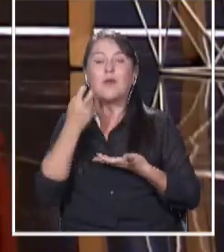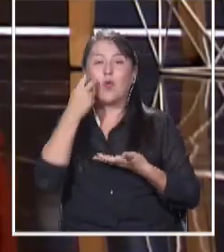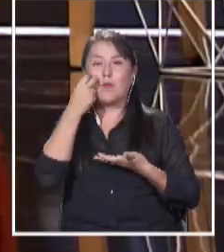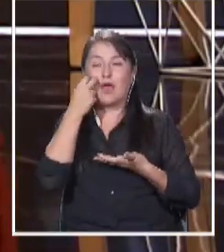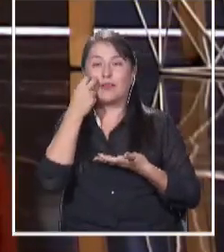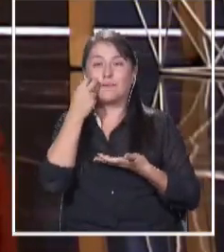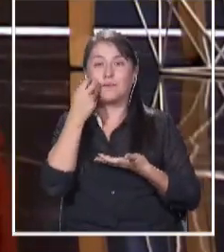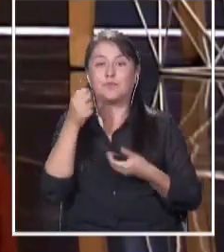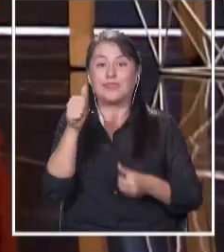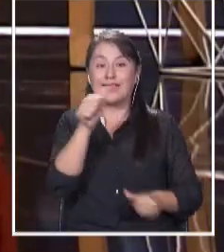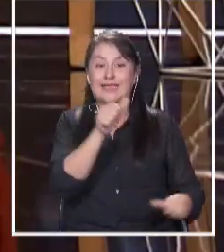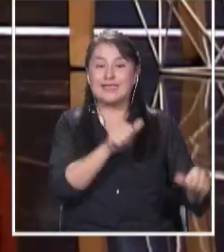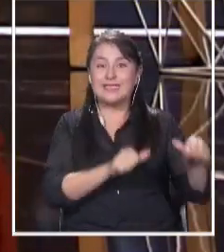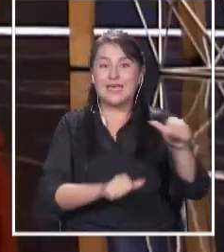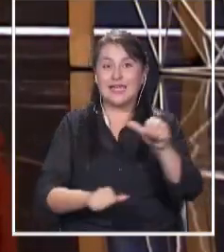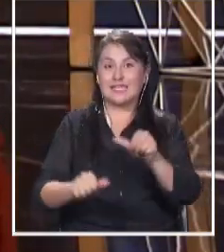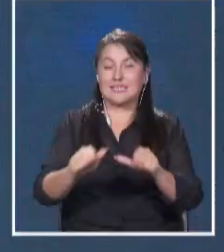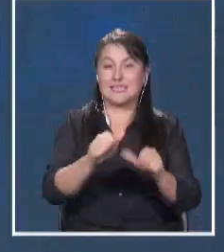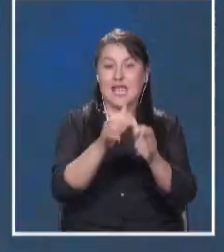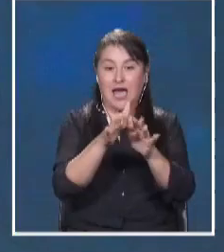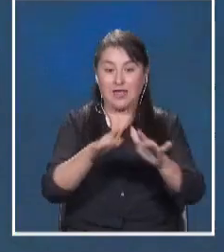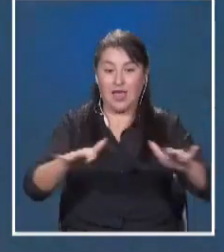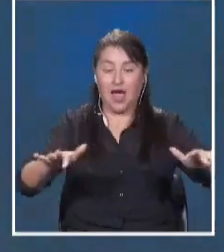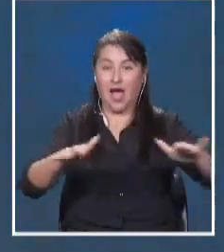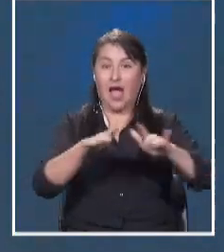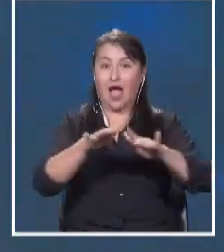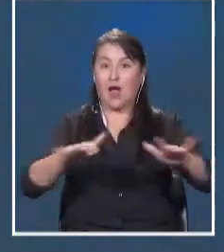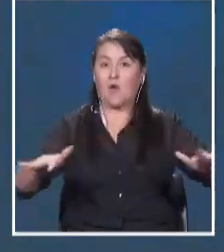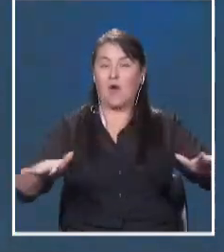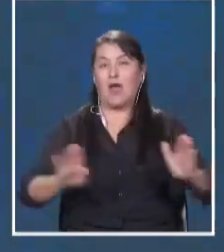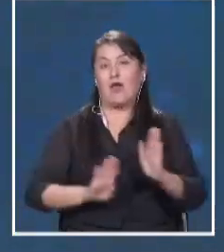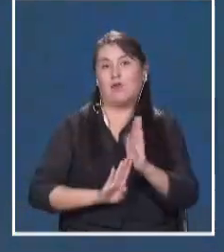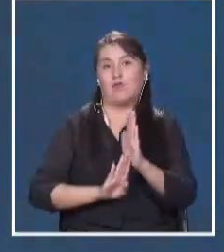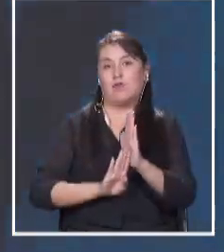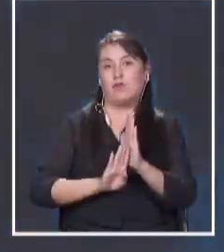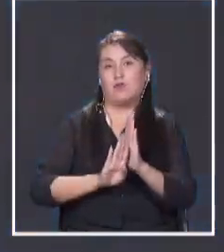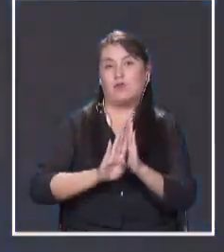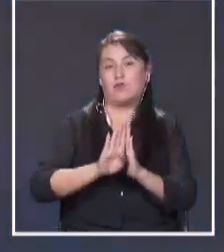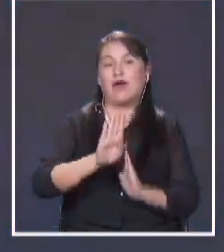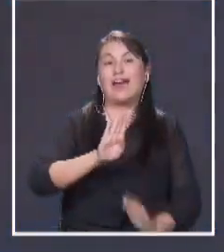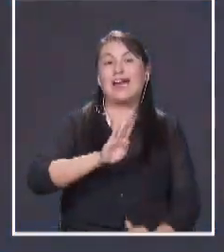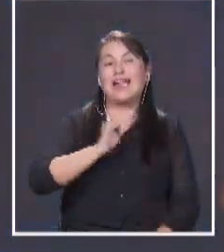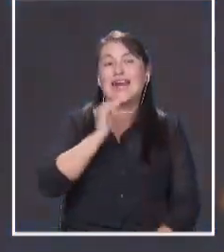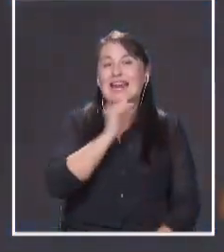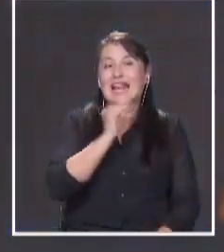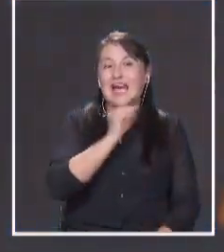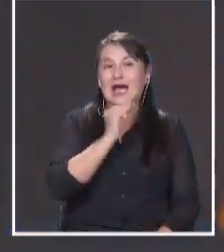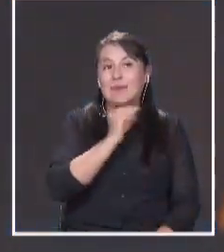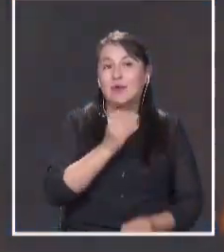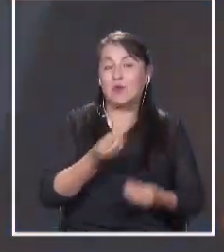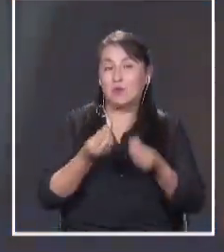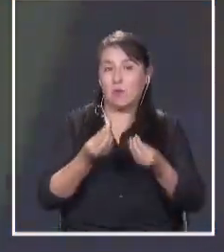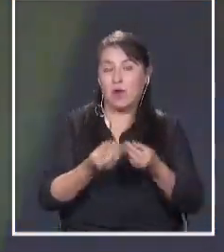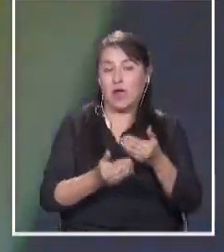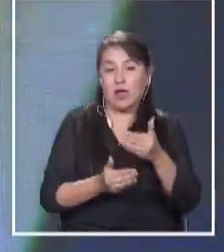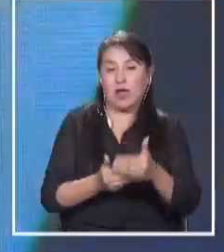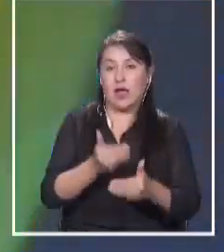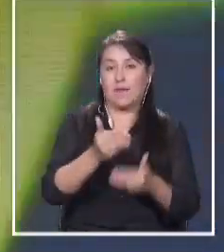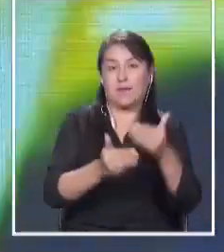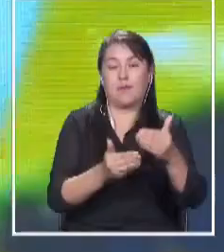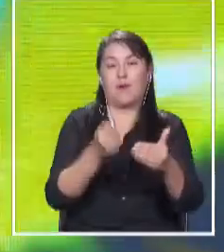ciencia oceanográfica chilena hoy día se ha desarrollado bastante rápido, estamos en un muy buen pie, ya, pero además